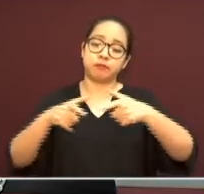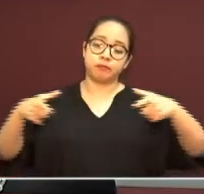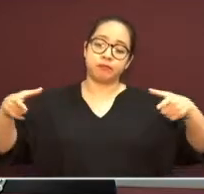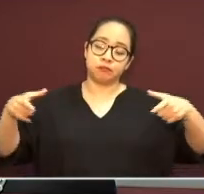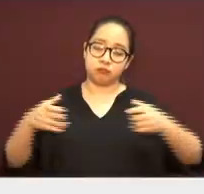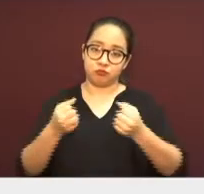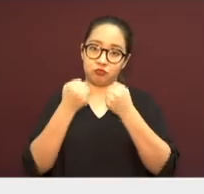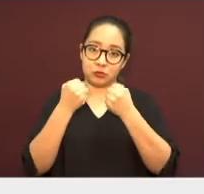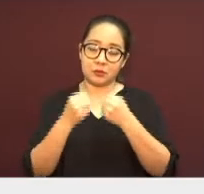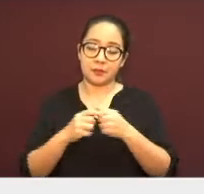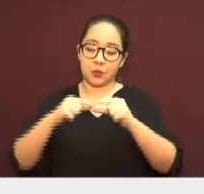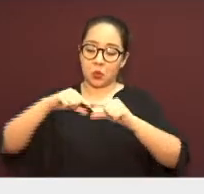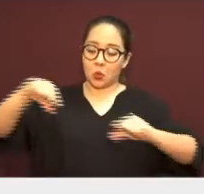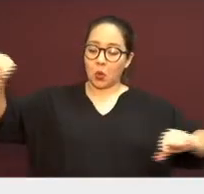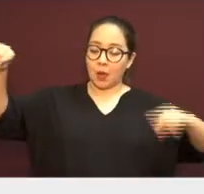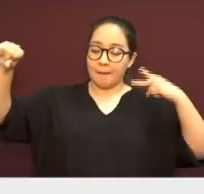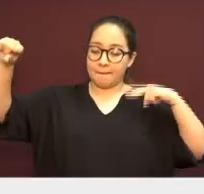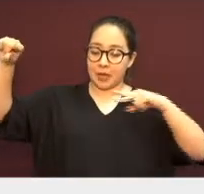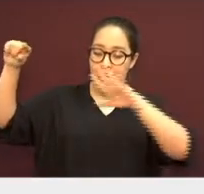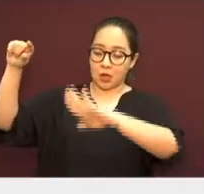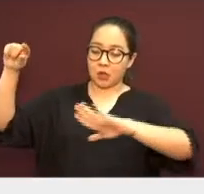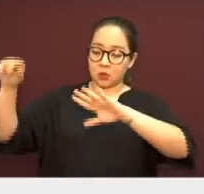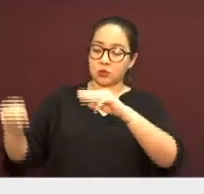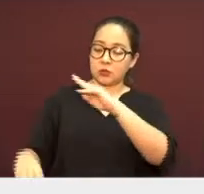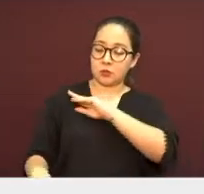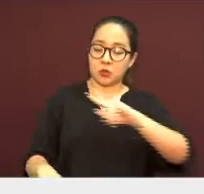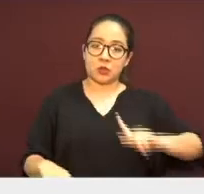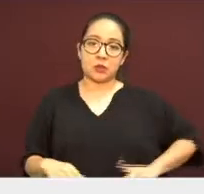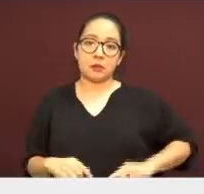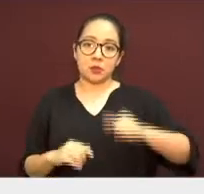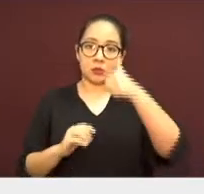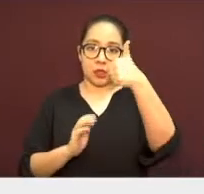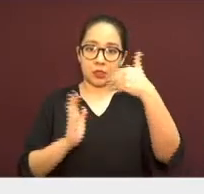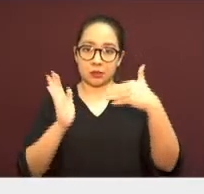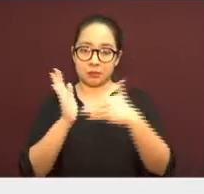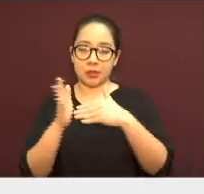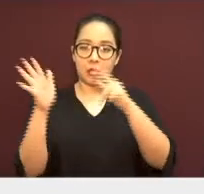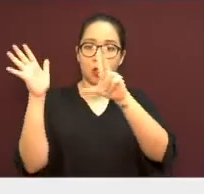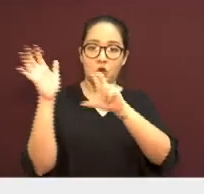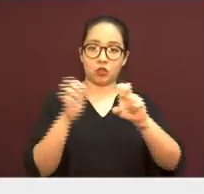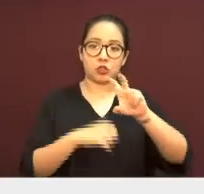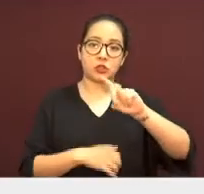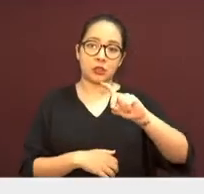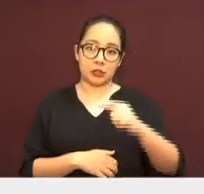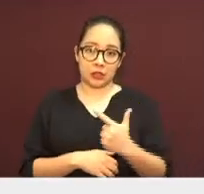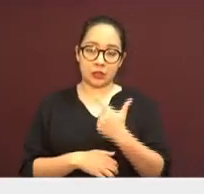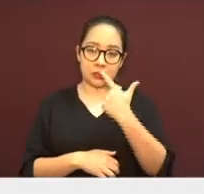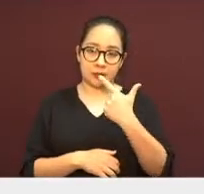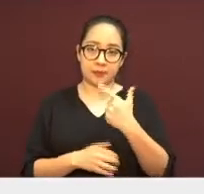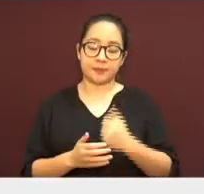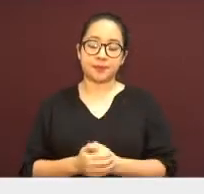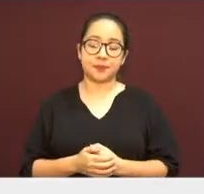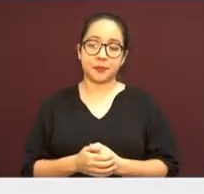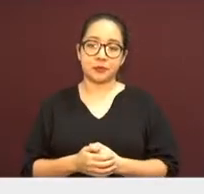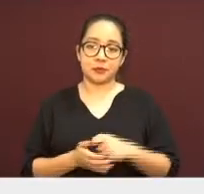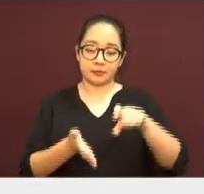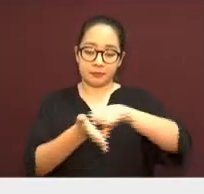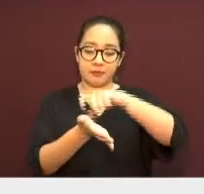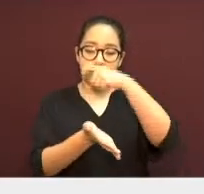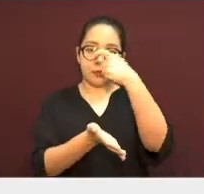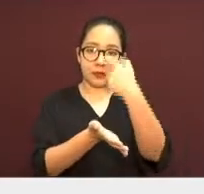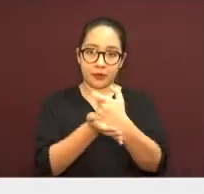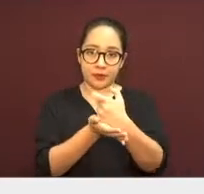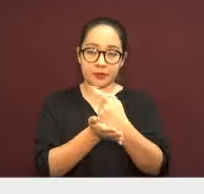el centro es el municipio de veracruz registra 6 mil 837 casos positivos xalapa